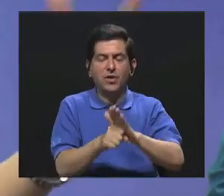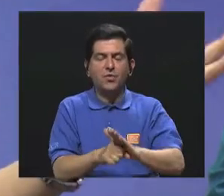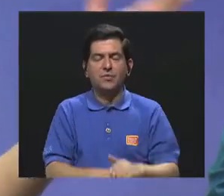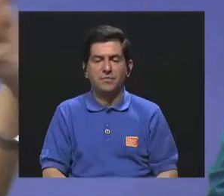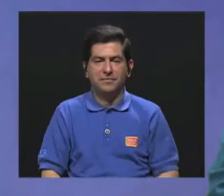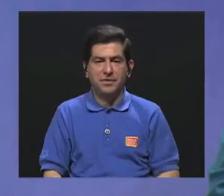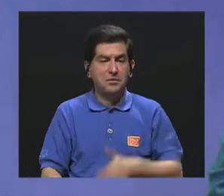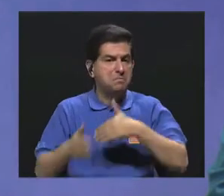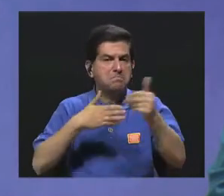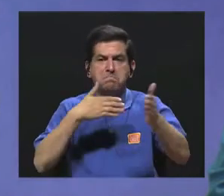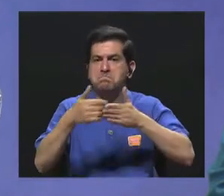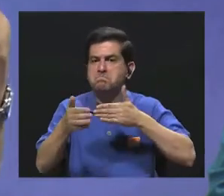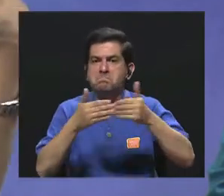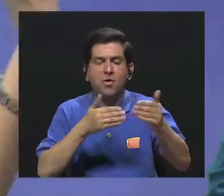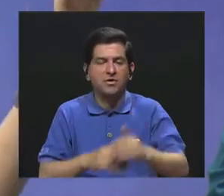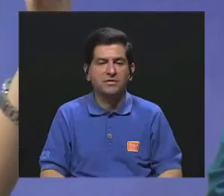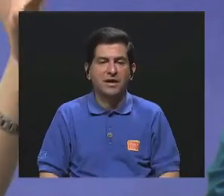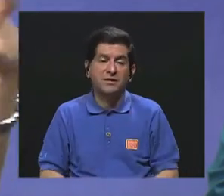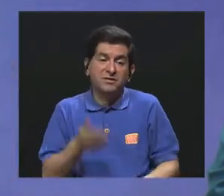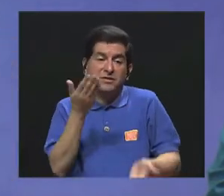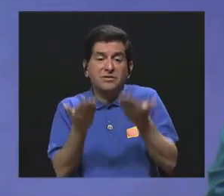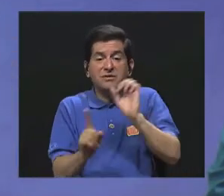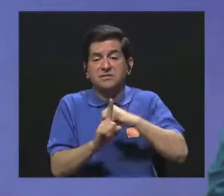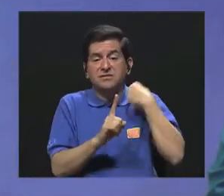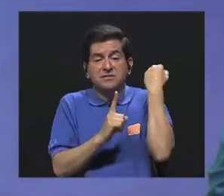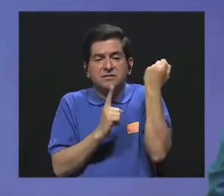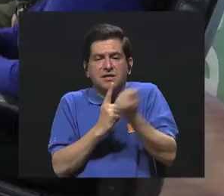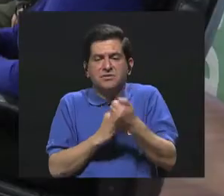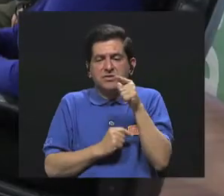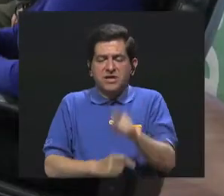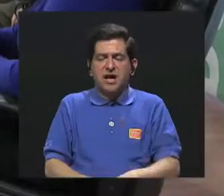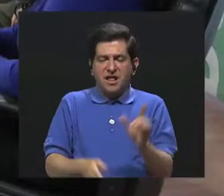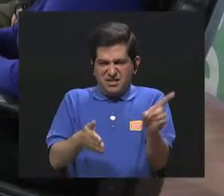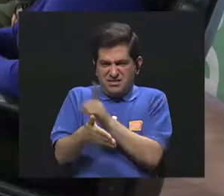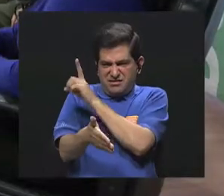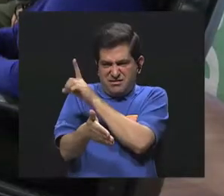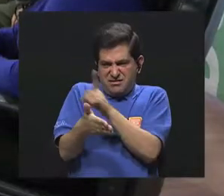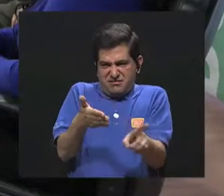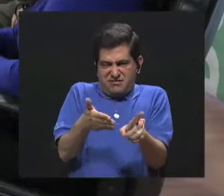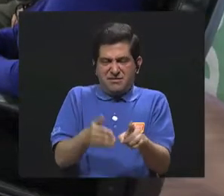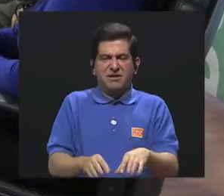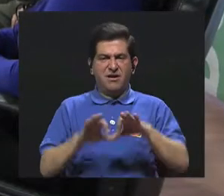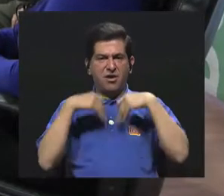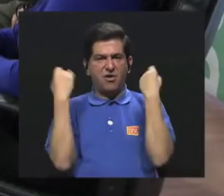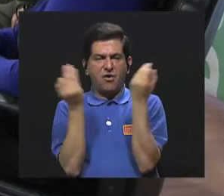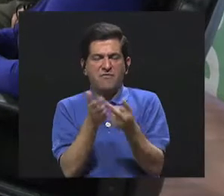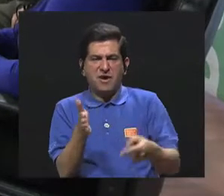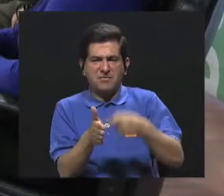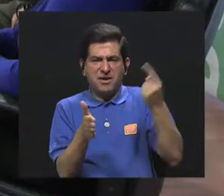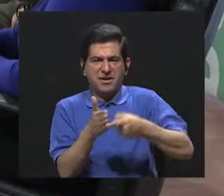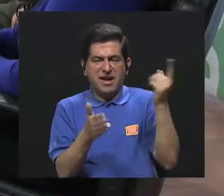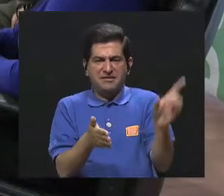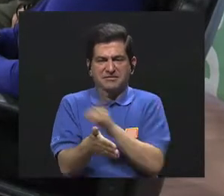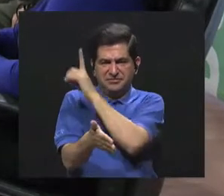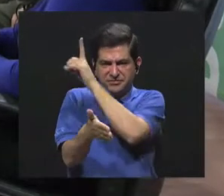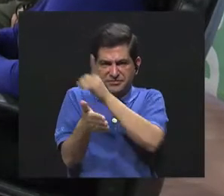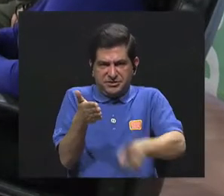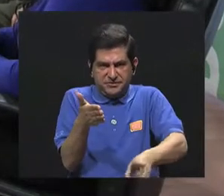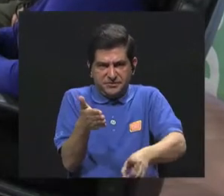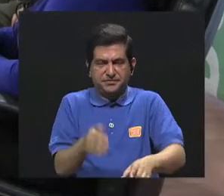quería a pesar de que de alguna forma la sociedad lo discriminara o su familia en ocasiones lo